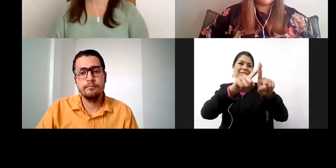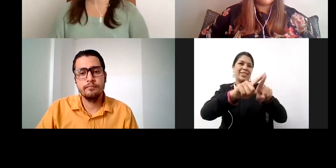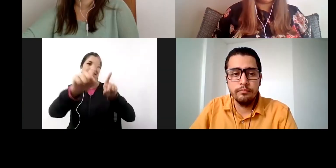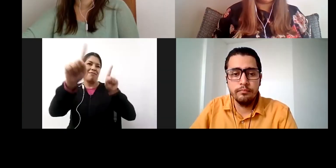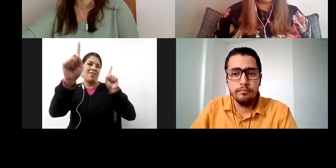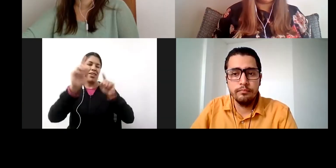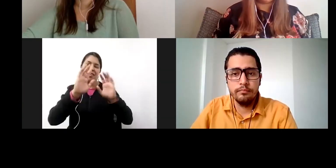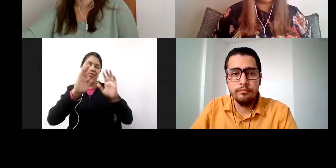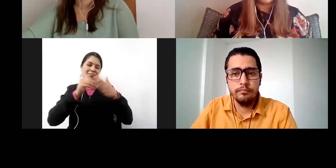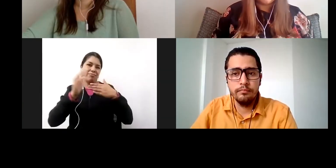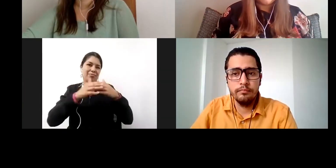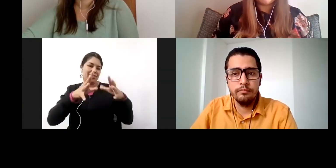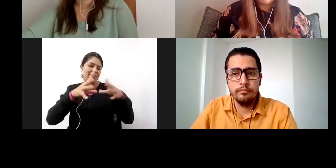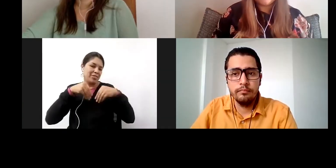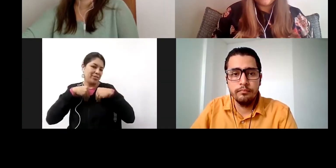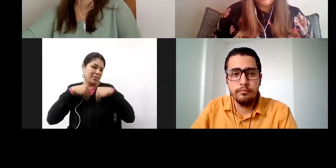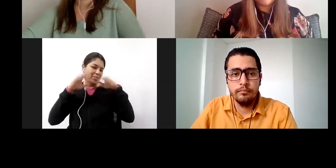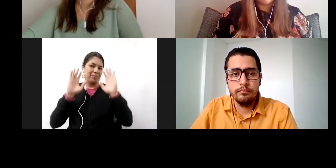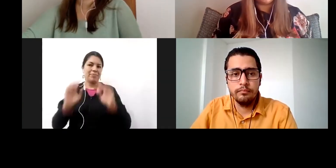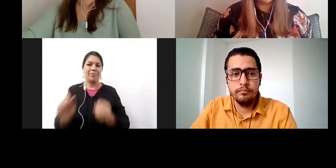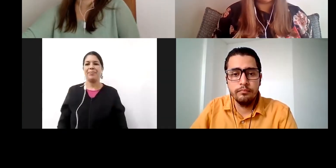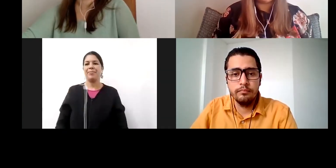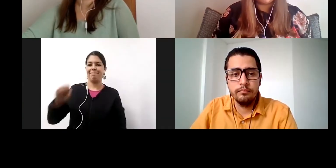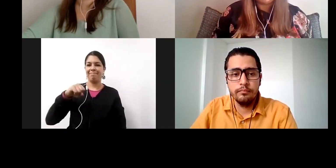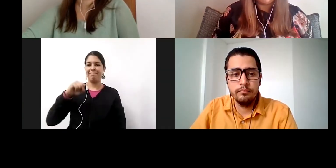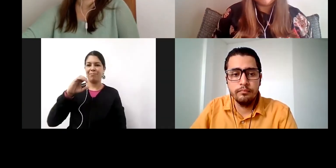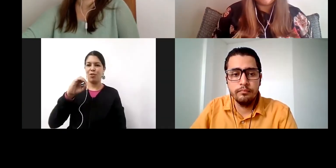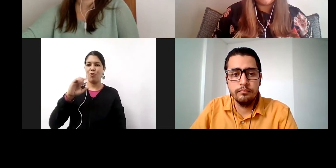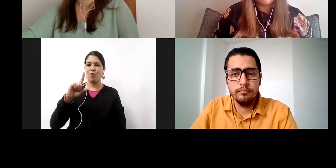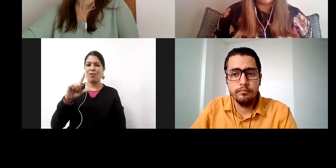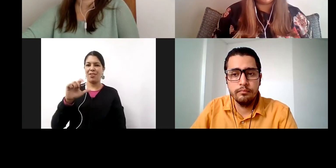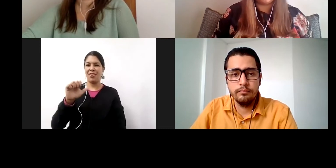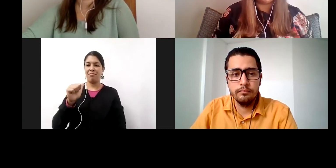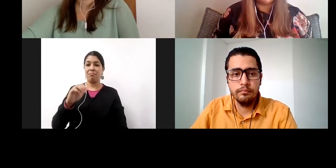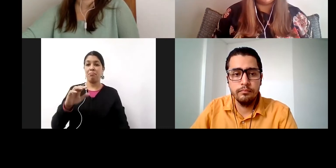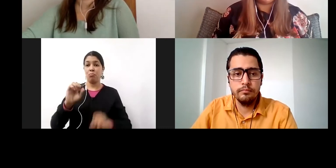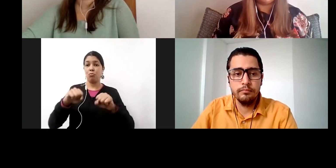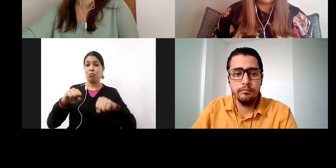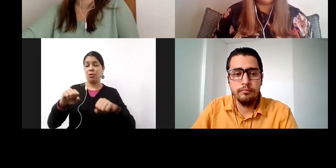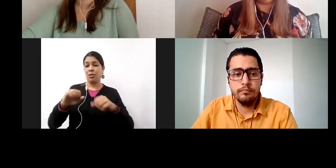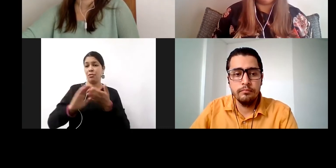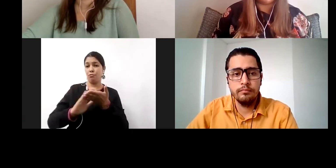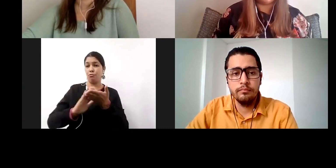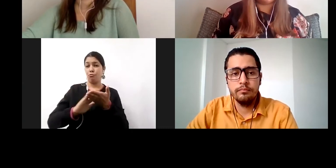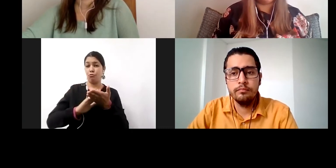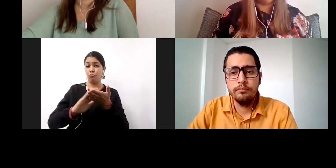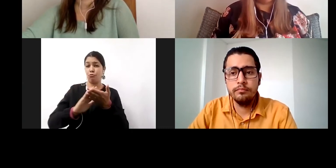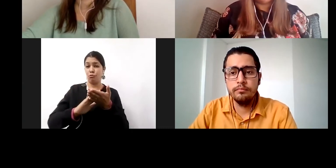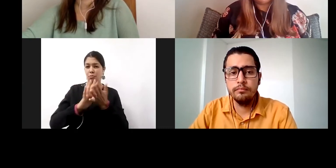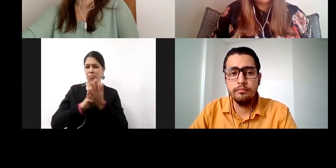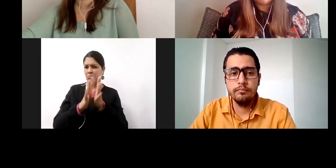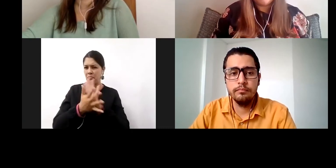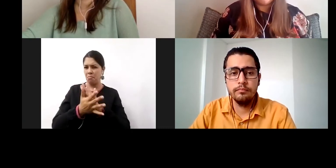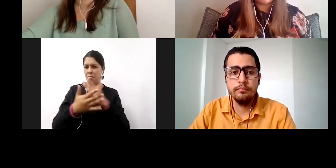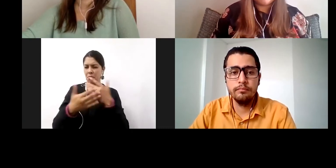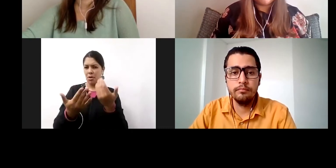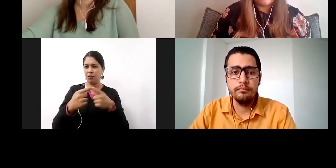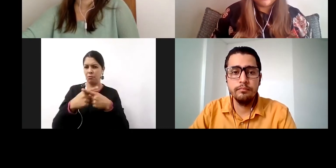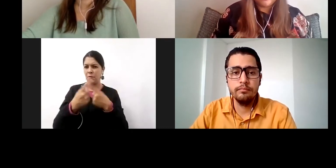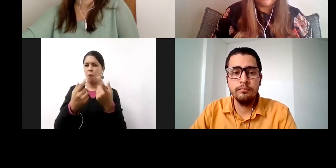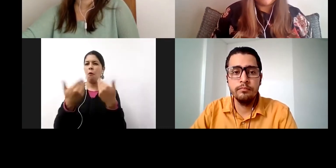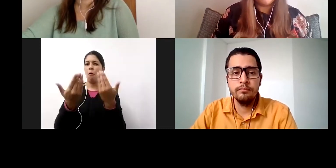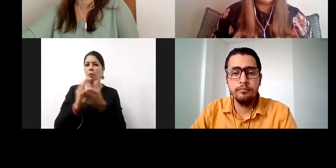común. Así es, Olga, y hay algunas técnicas para la resolución pacífica de conflictos. La primera es